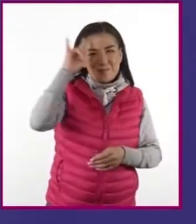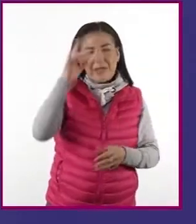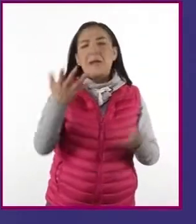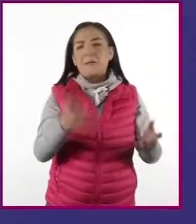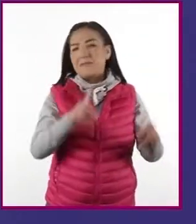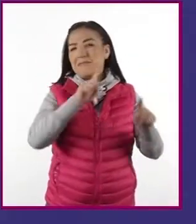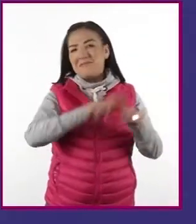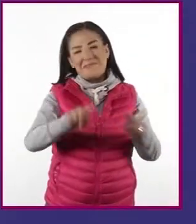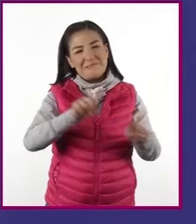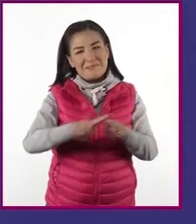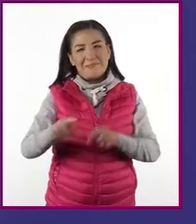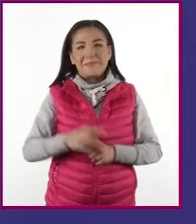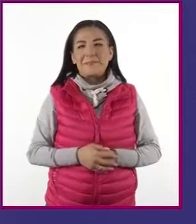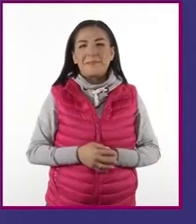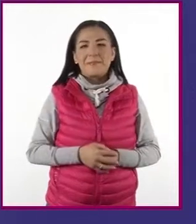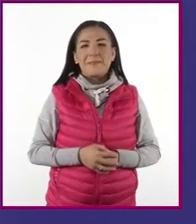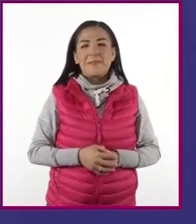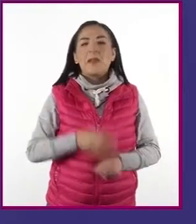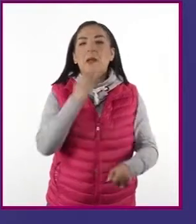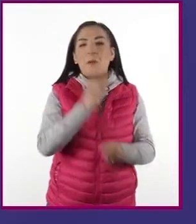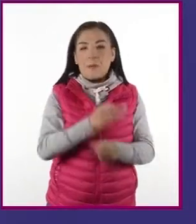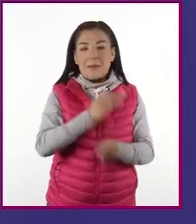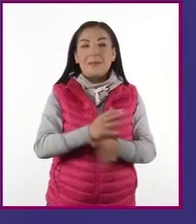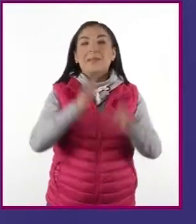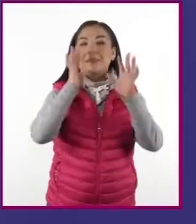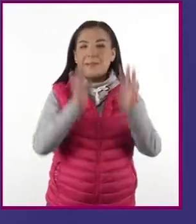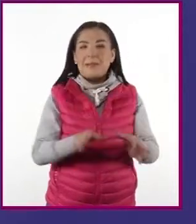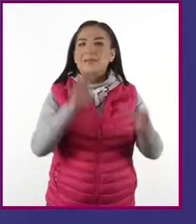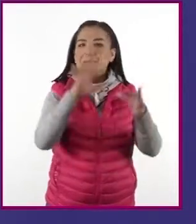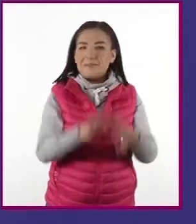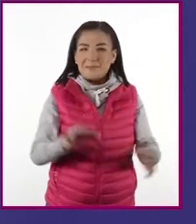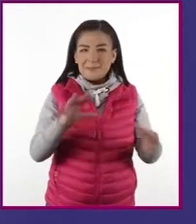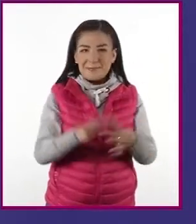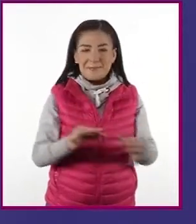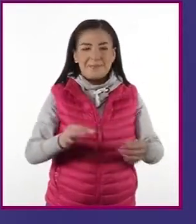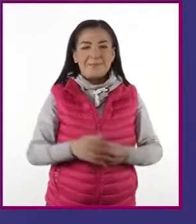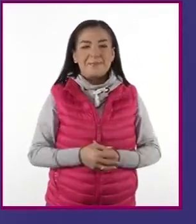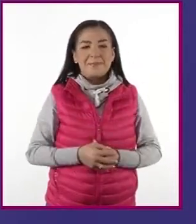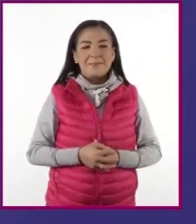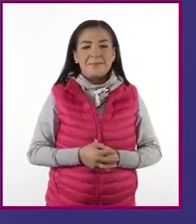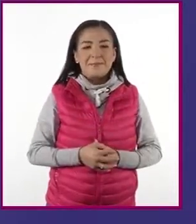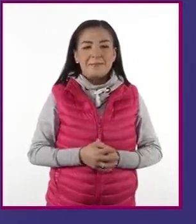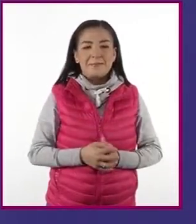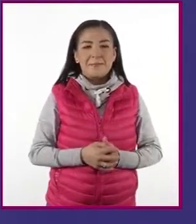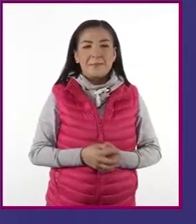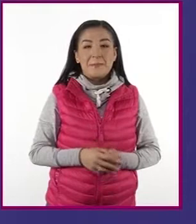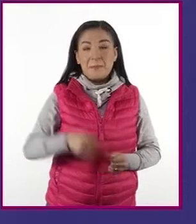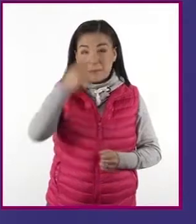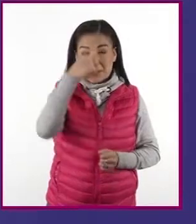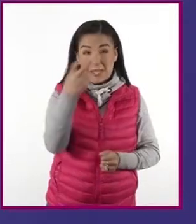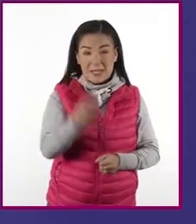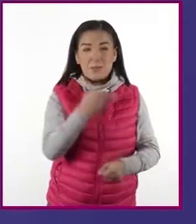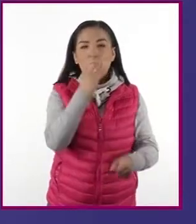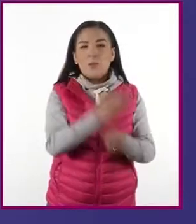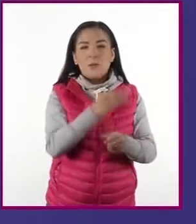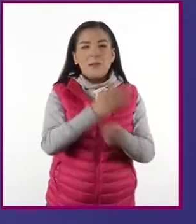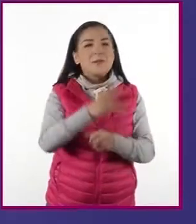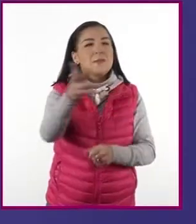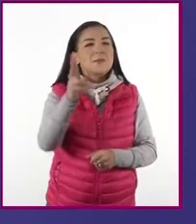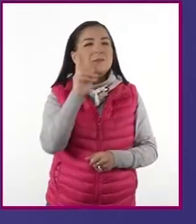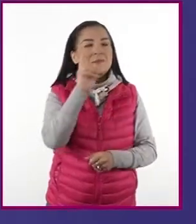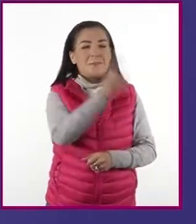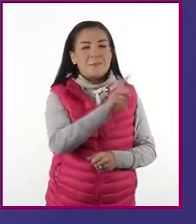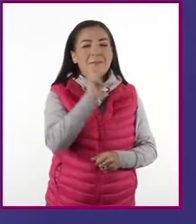que entremos en materia y para ello los invito a que escuchemos de la voz de la maestra